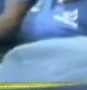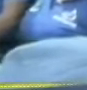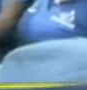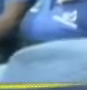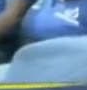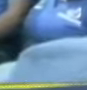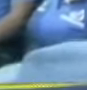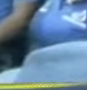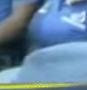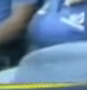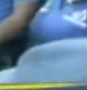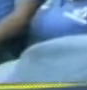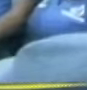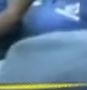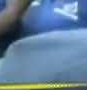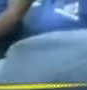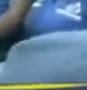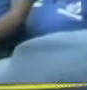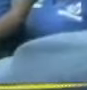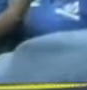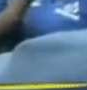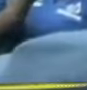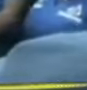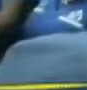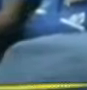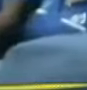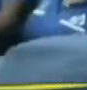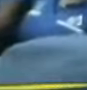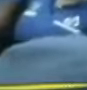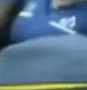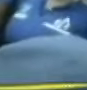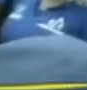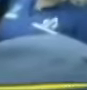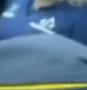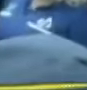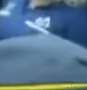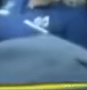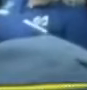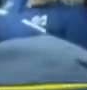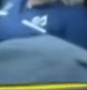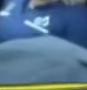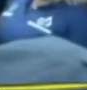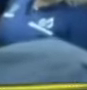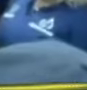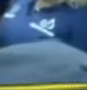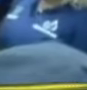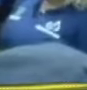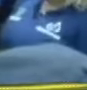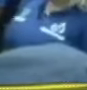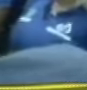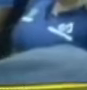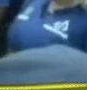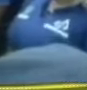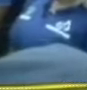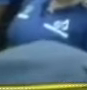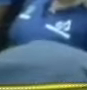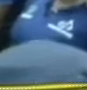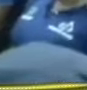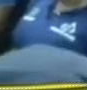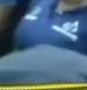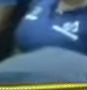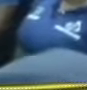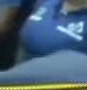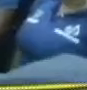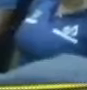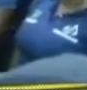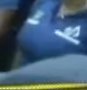decrépita criminal la ideología fascista nazi que nació hace 100 años en Europa